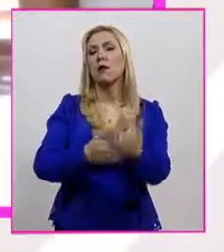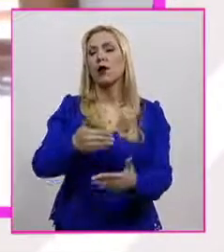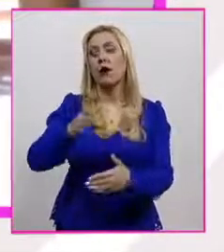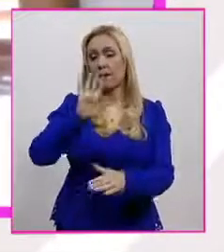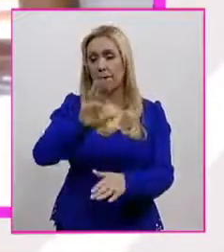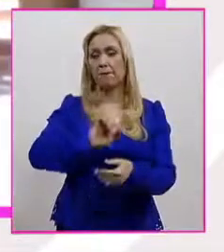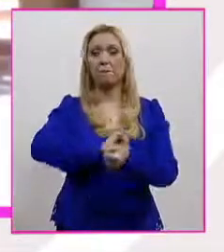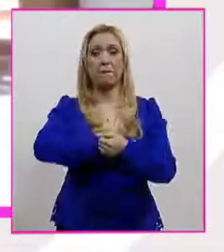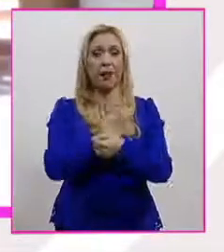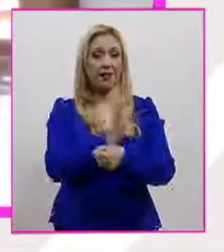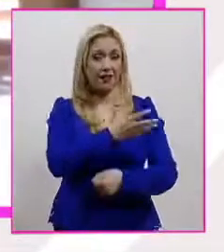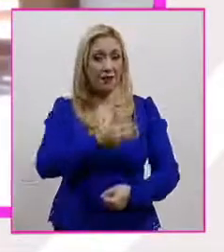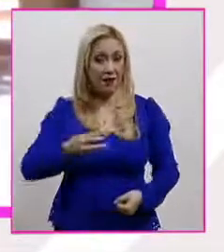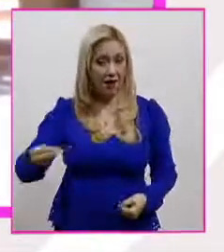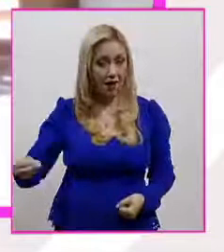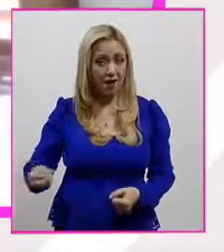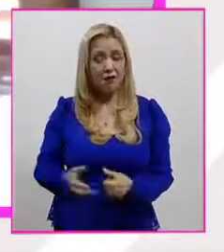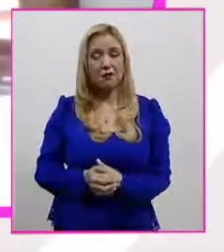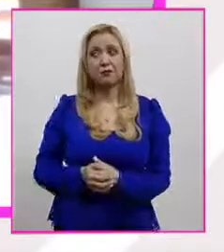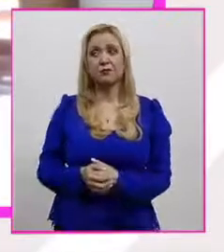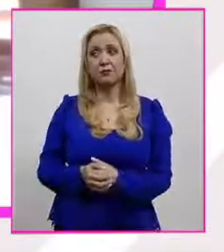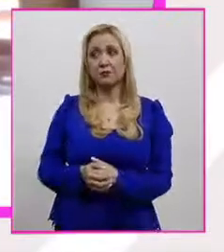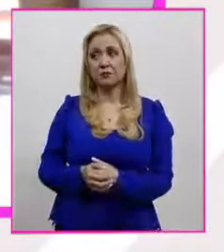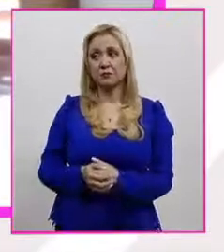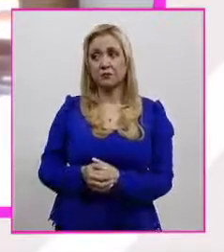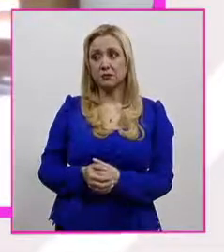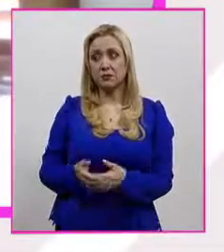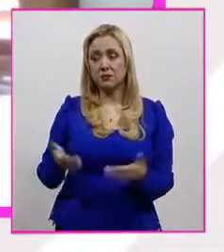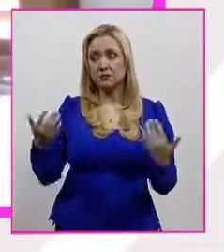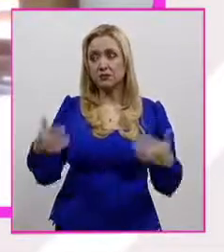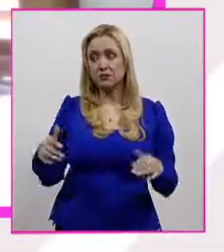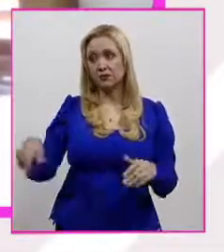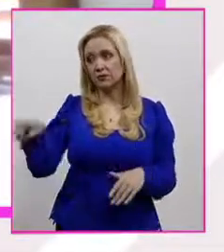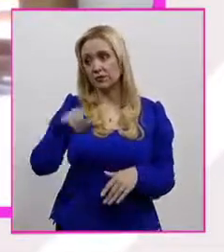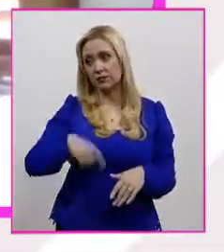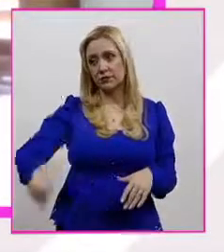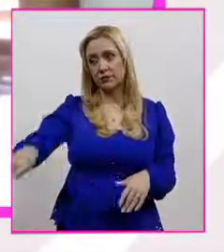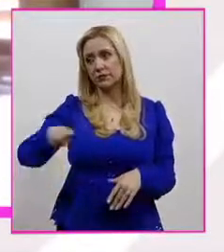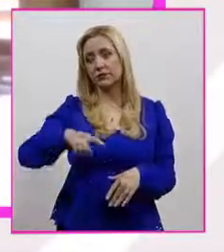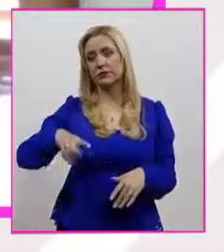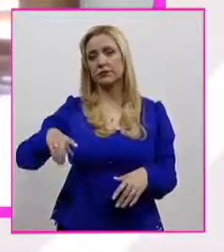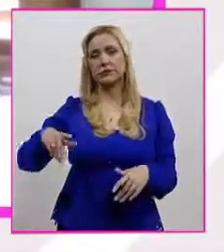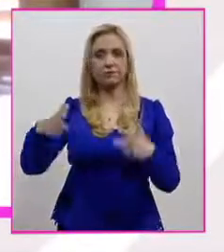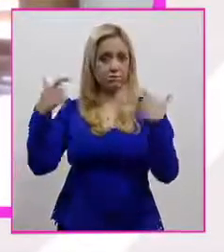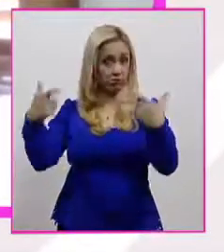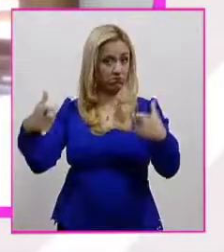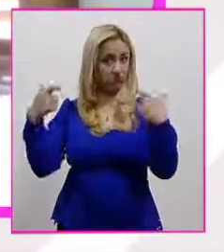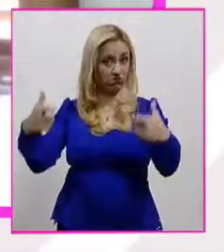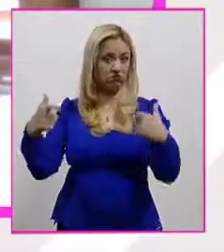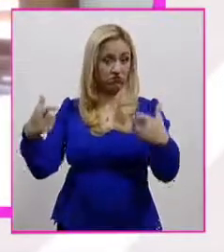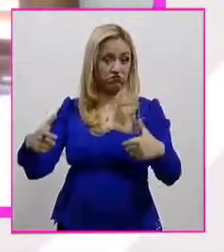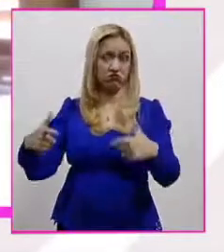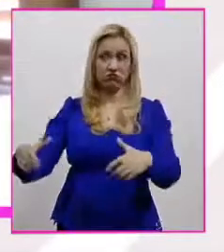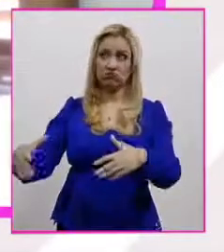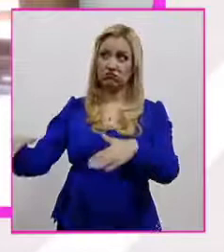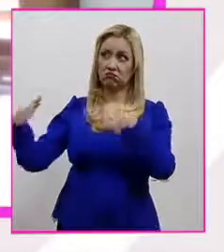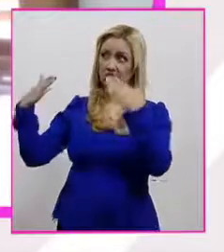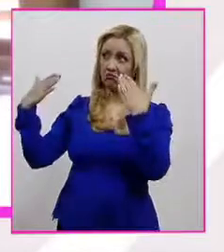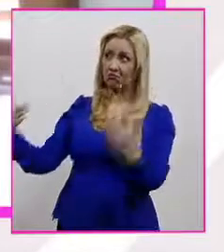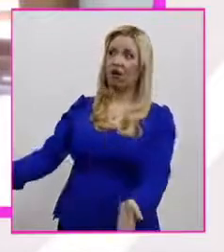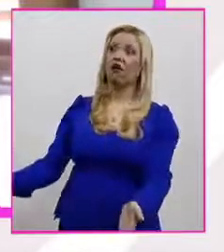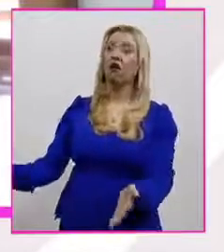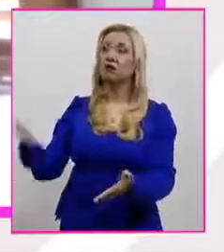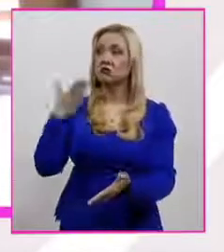pandemia, el efecto es que los hogares que están mejor posicionados en términos de su acceso a